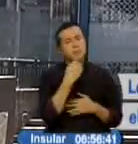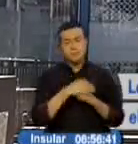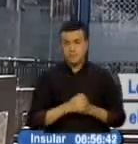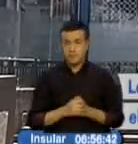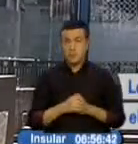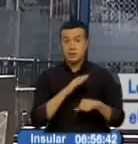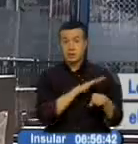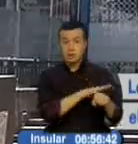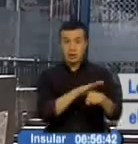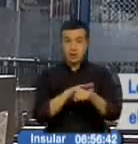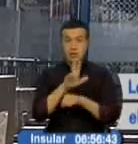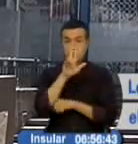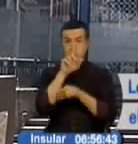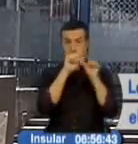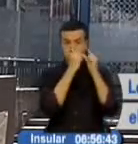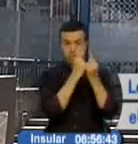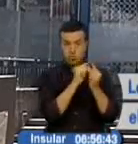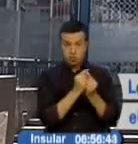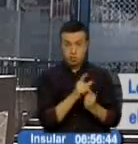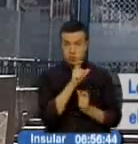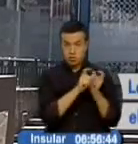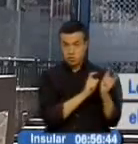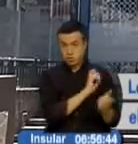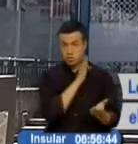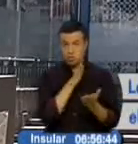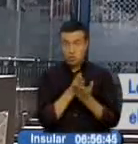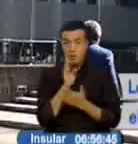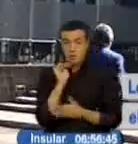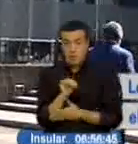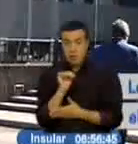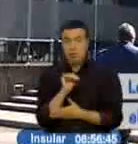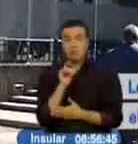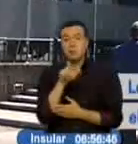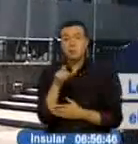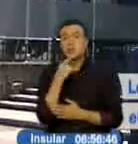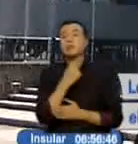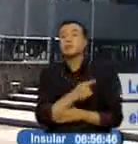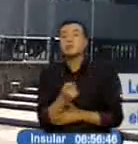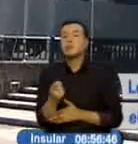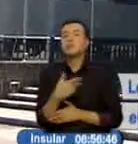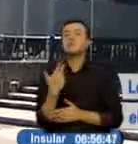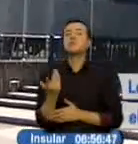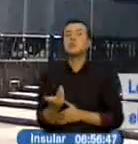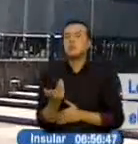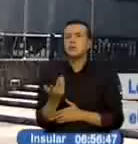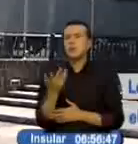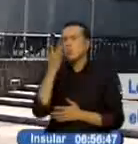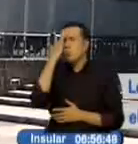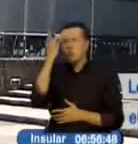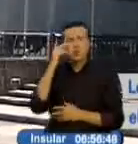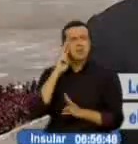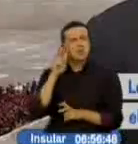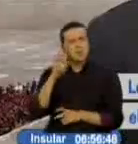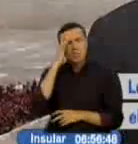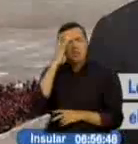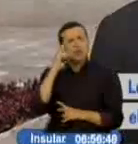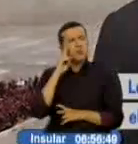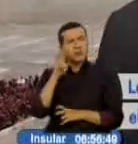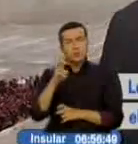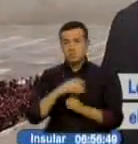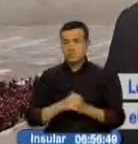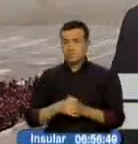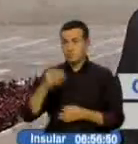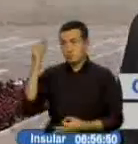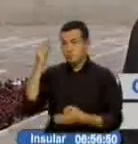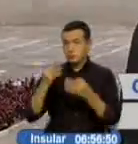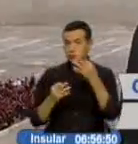Fueron llamados en tres grupos. Quienes estuvieron citados para este martes detallaron las razones por las que se solicitó la investigación. Del juicio que